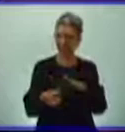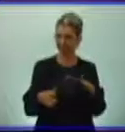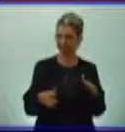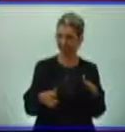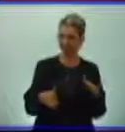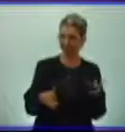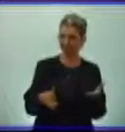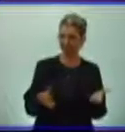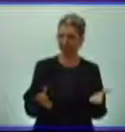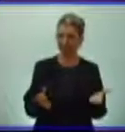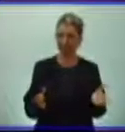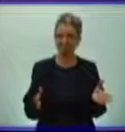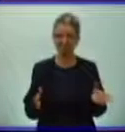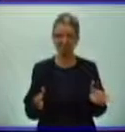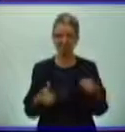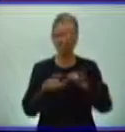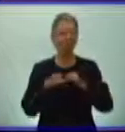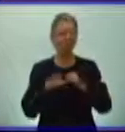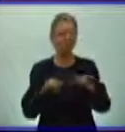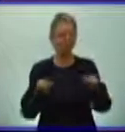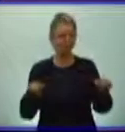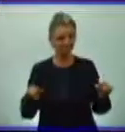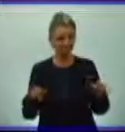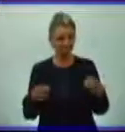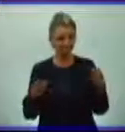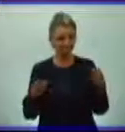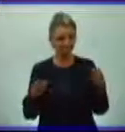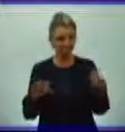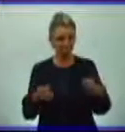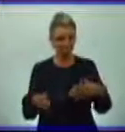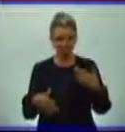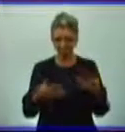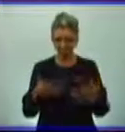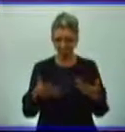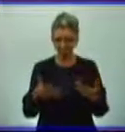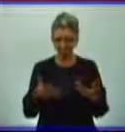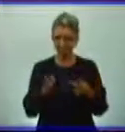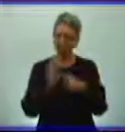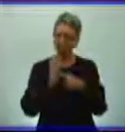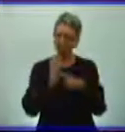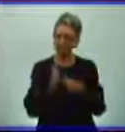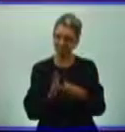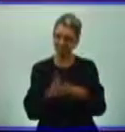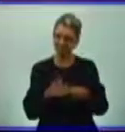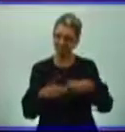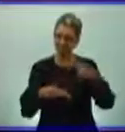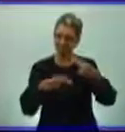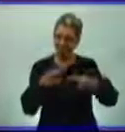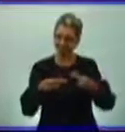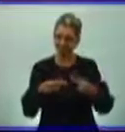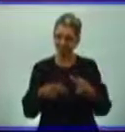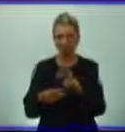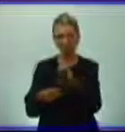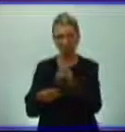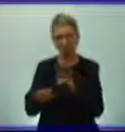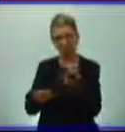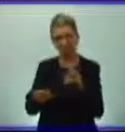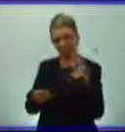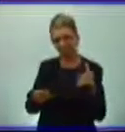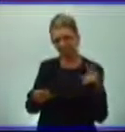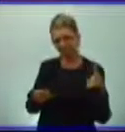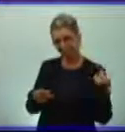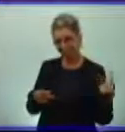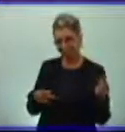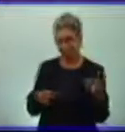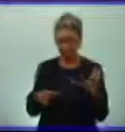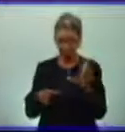encuentro, hemos orientado varias actividades, las que se sugieren que las vayan dividiendo por los días de la semana, que no